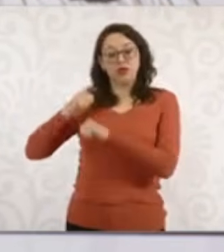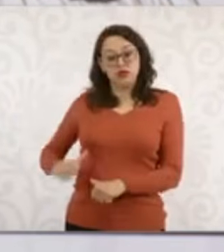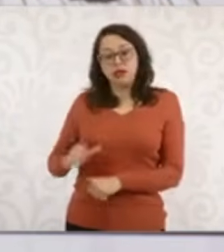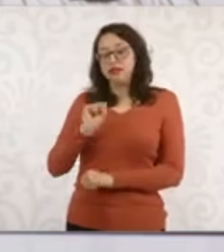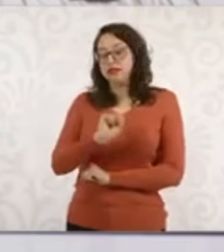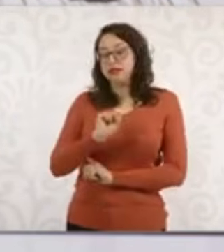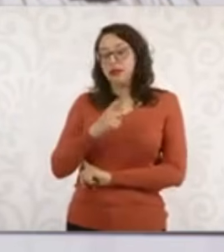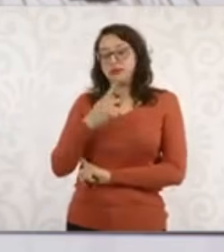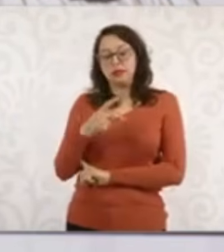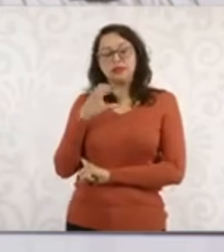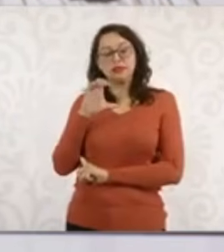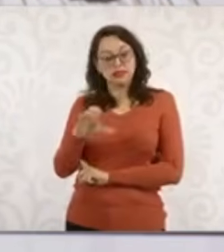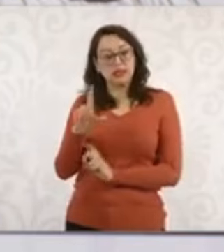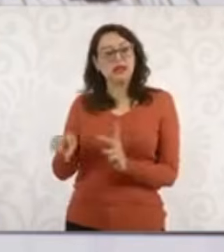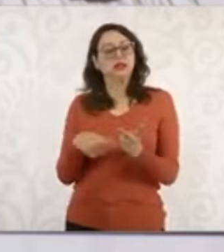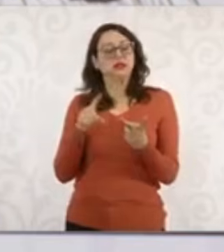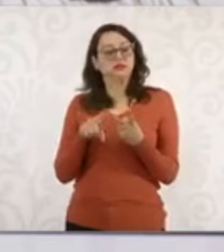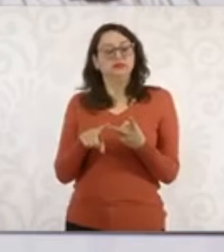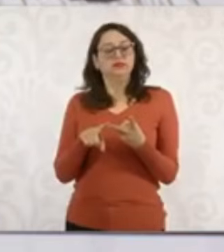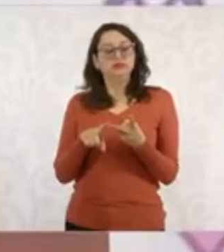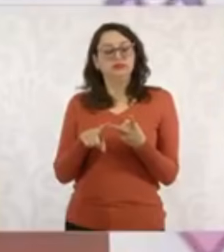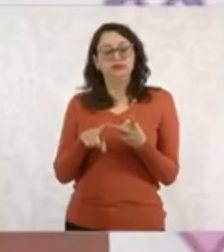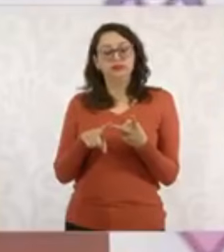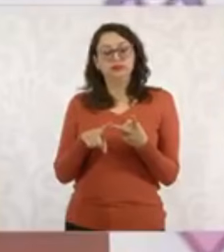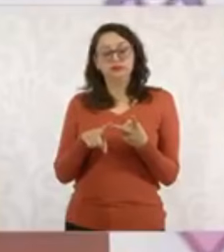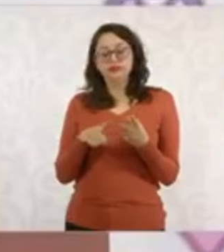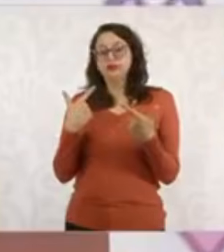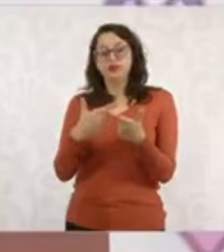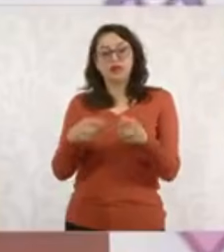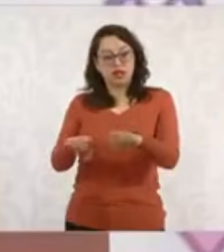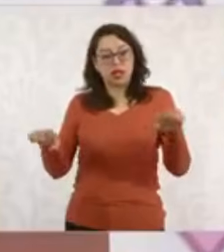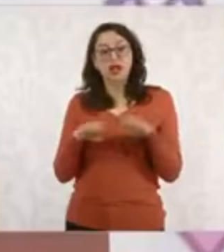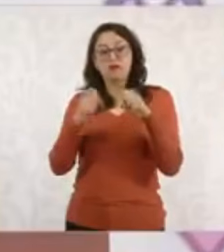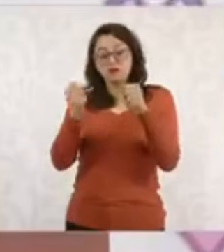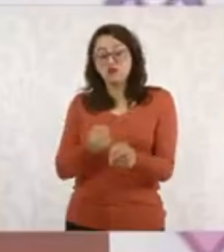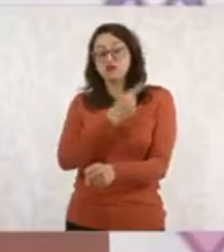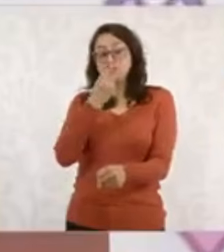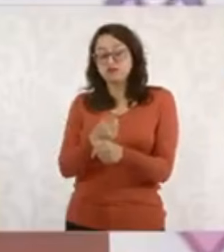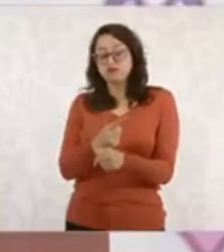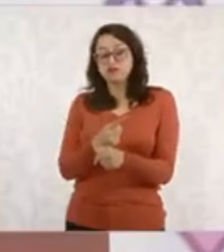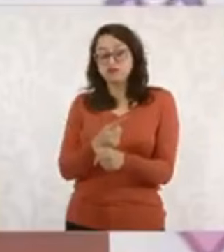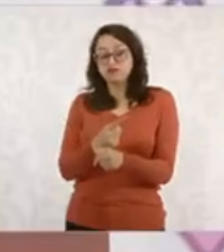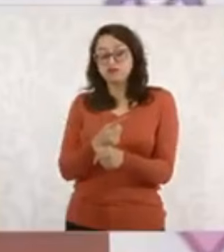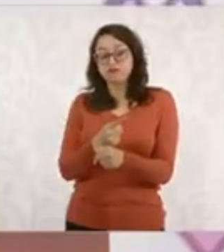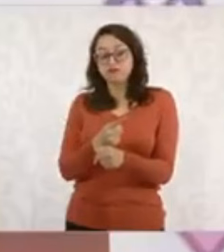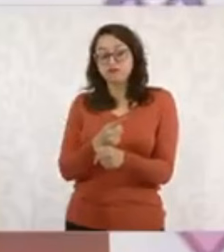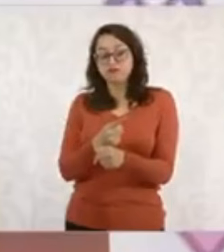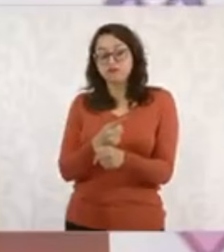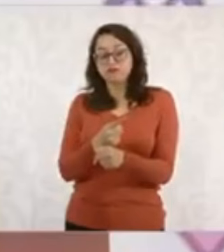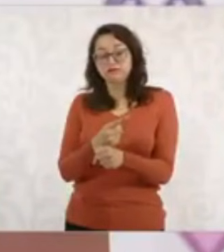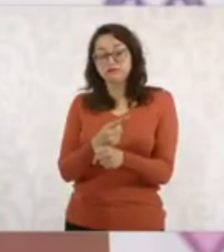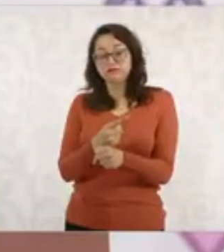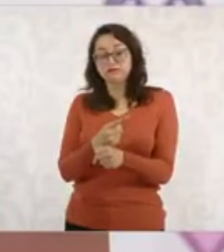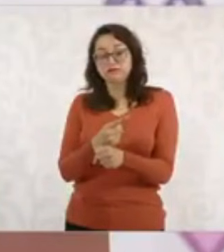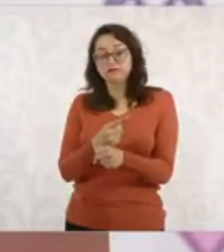Protección Ciudadana, el Gabinete de Seguridad, sí estaba